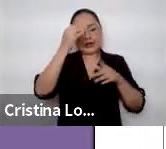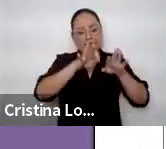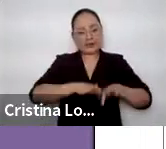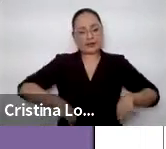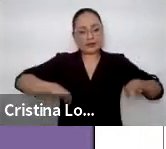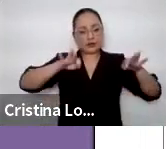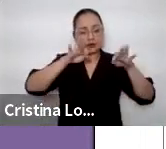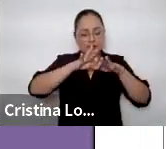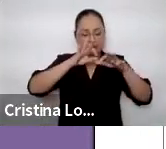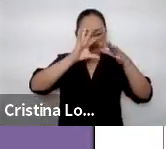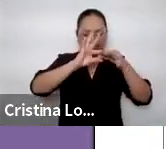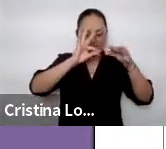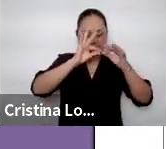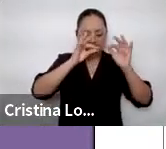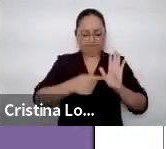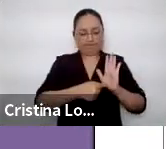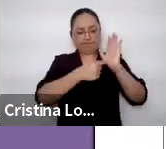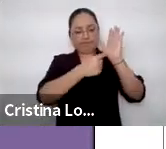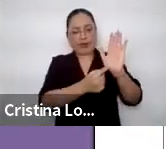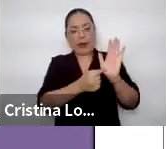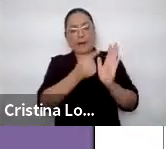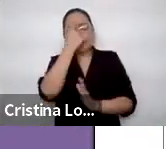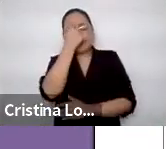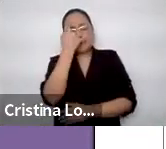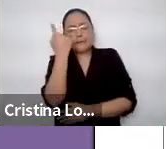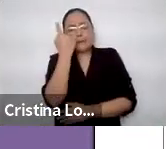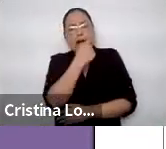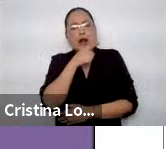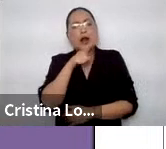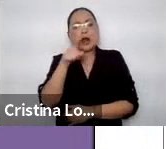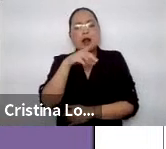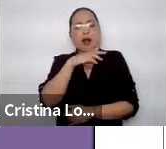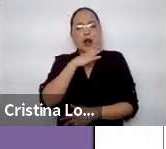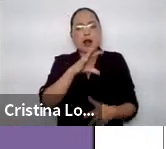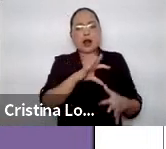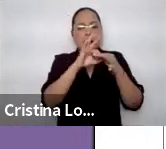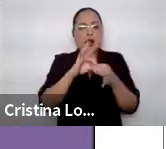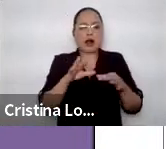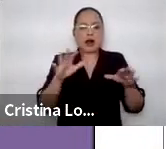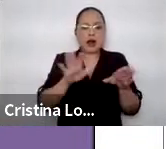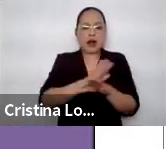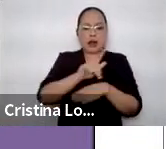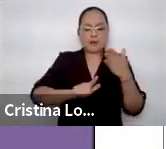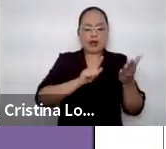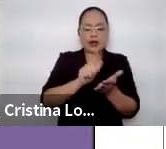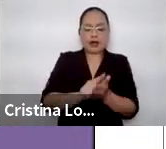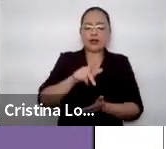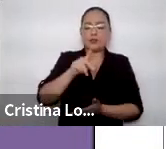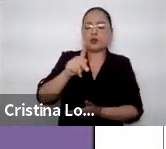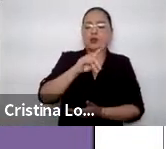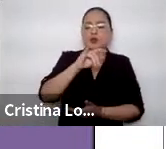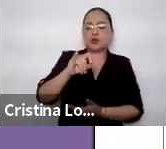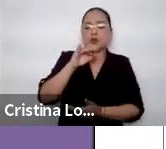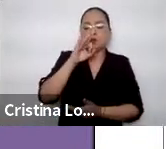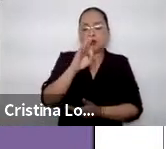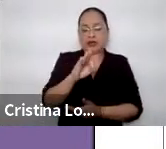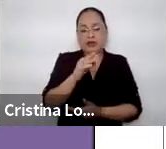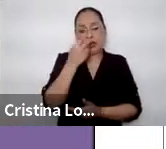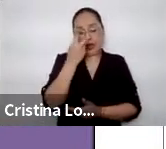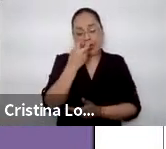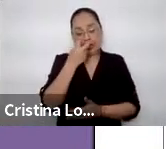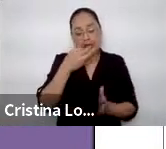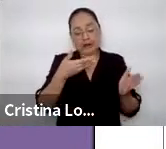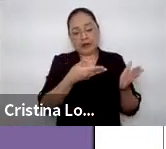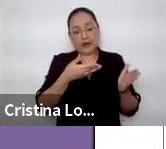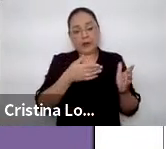como relevantes para efecto de la reforma al Poder Judicial de la Federación. En